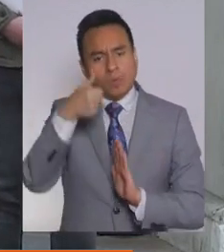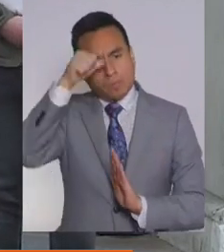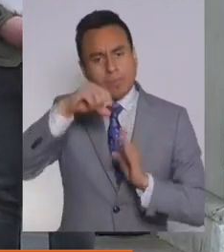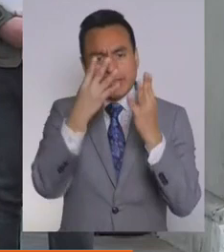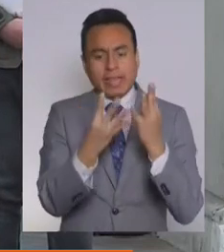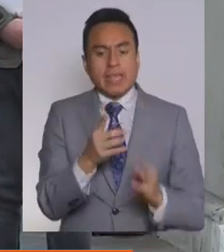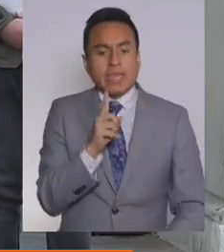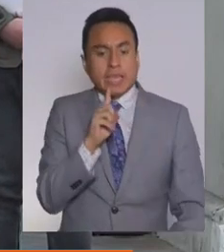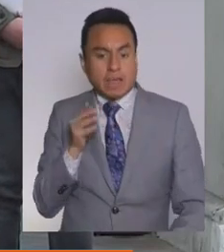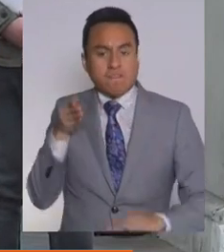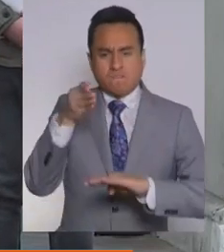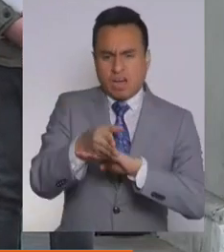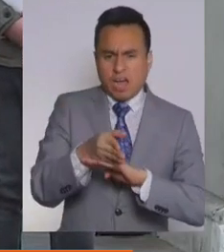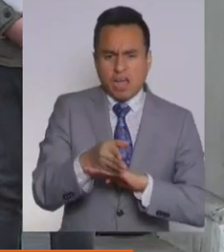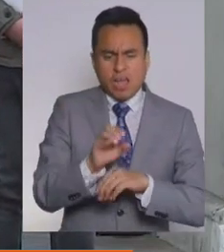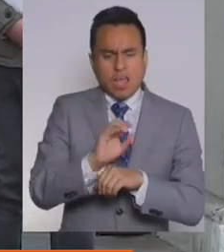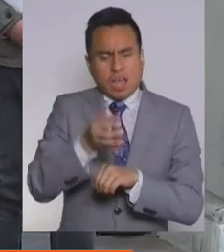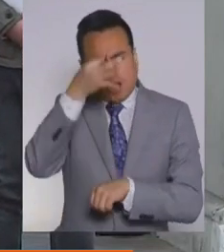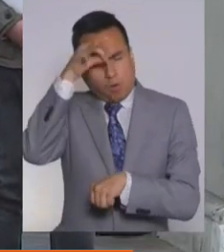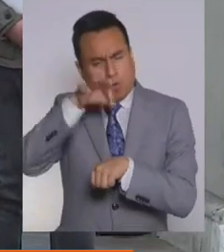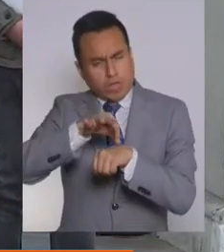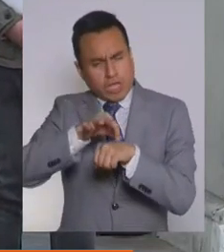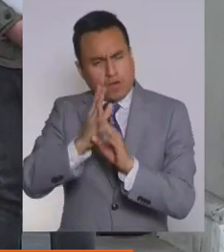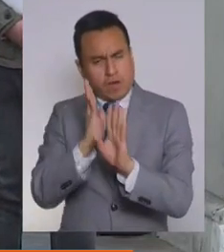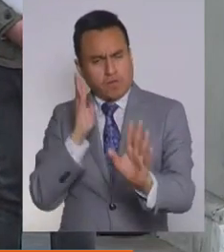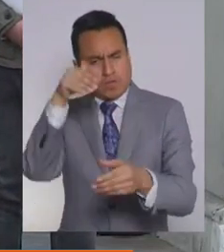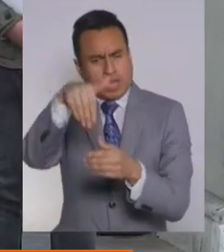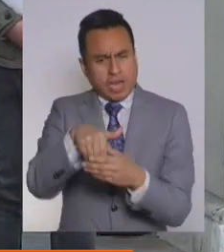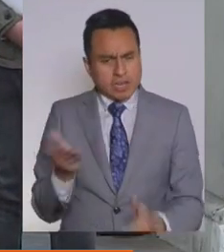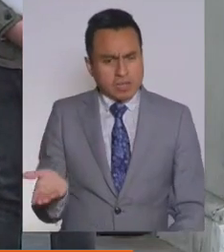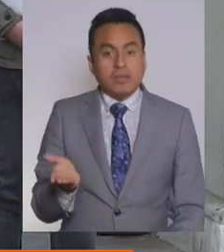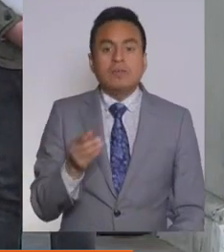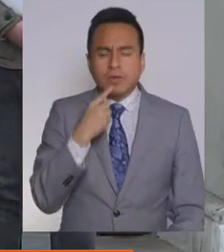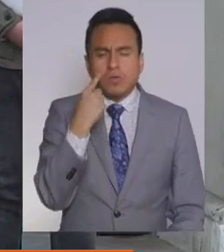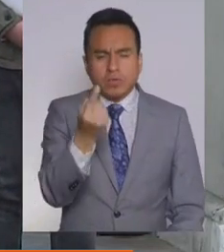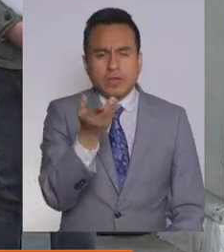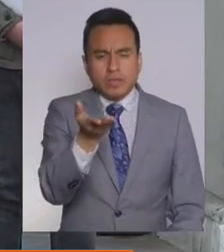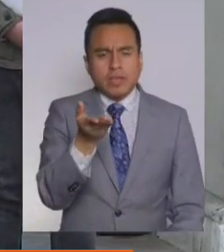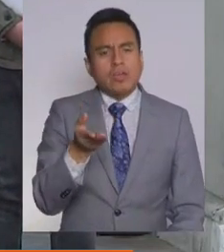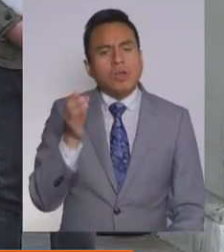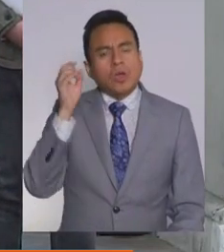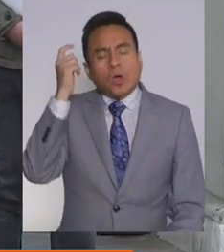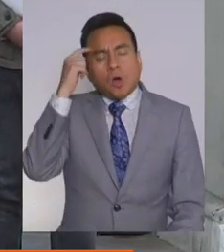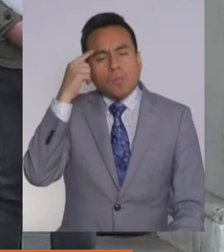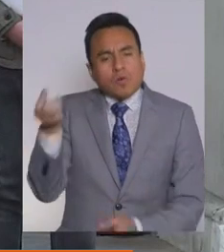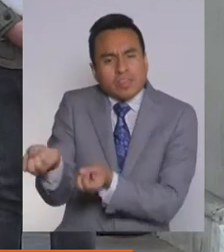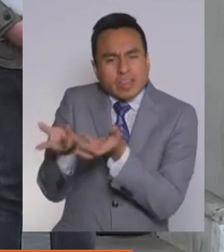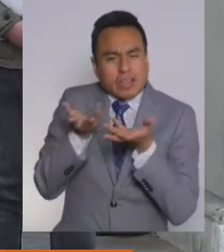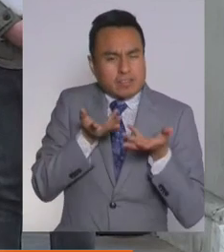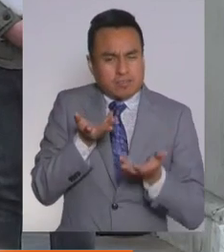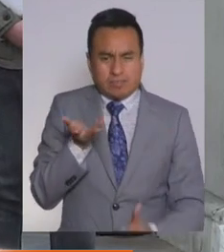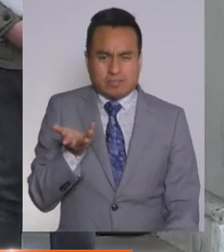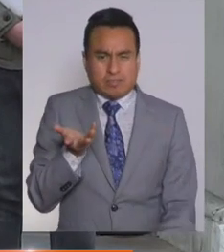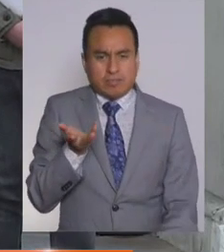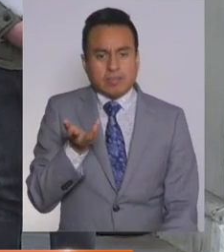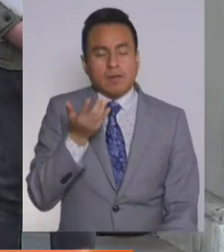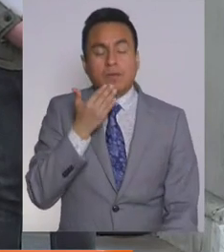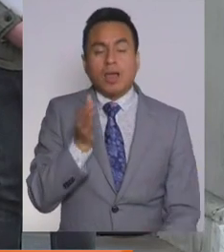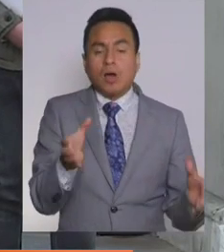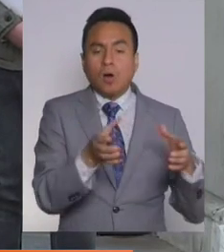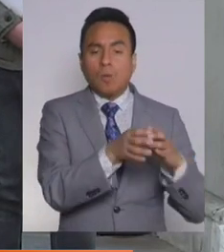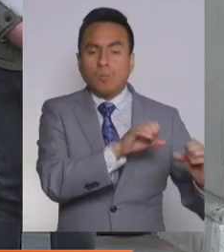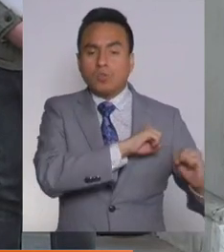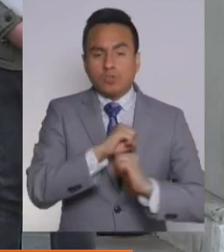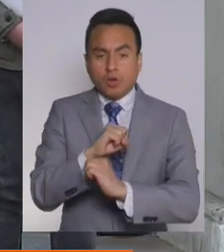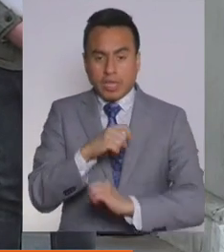quienes voten contagiados por COVID-19. Usted, preguntarle cómo toma estas declaraciones y también desde la oposición